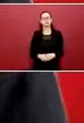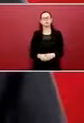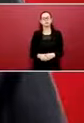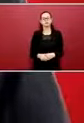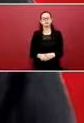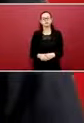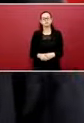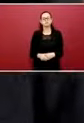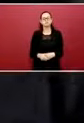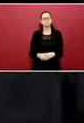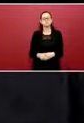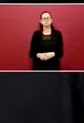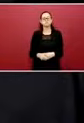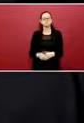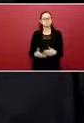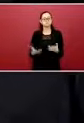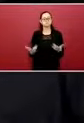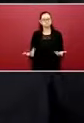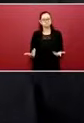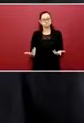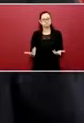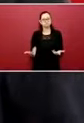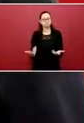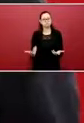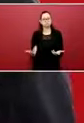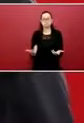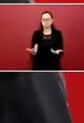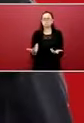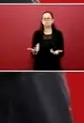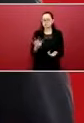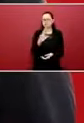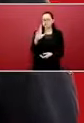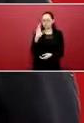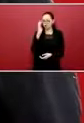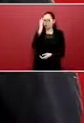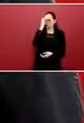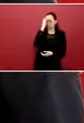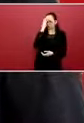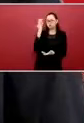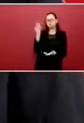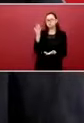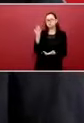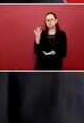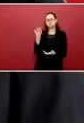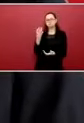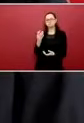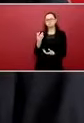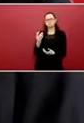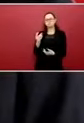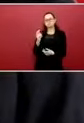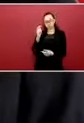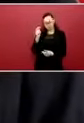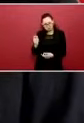como una recompensa, un reconocimiento para que puedan tener